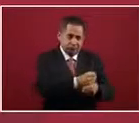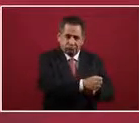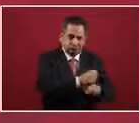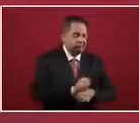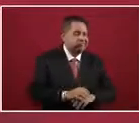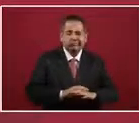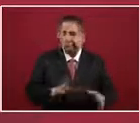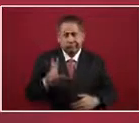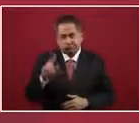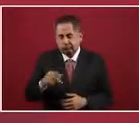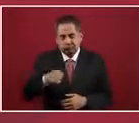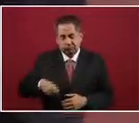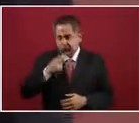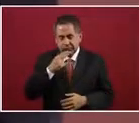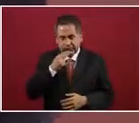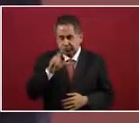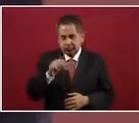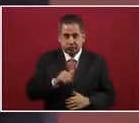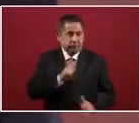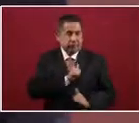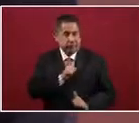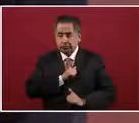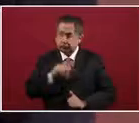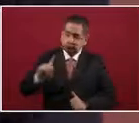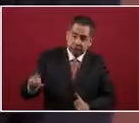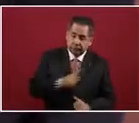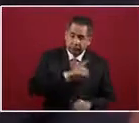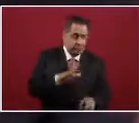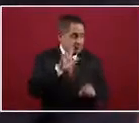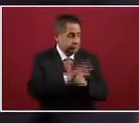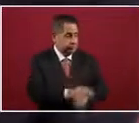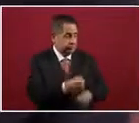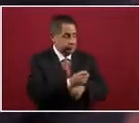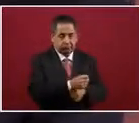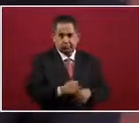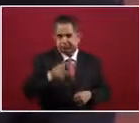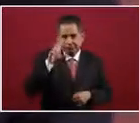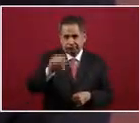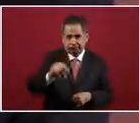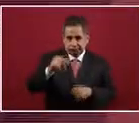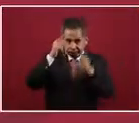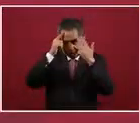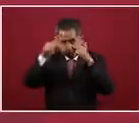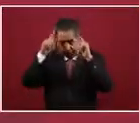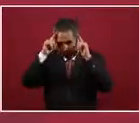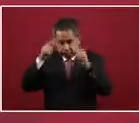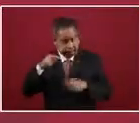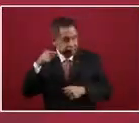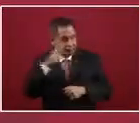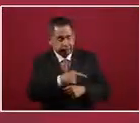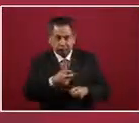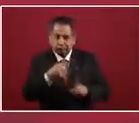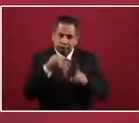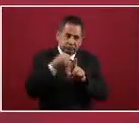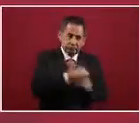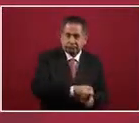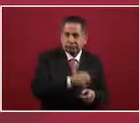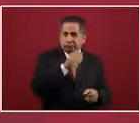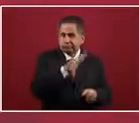no se va a utilizar al ejército ni a la marina para reprimir al pueblo.